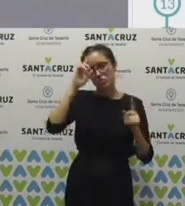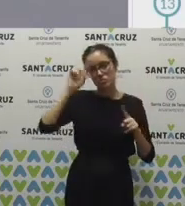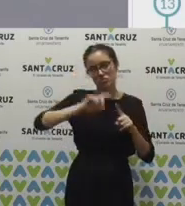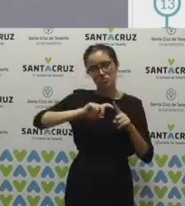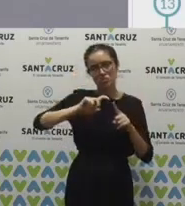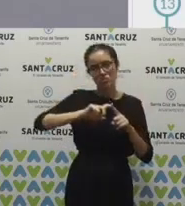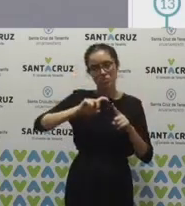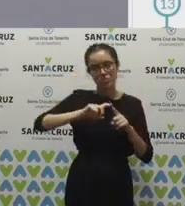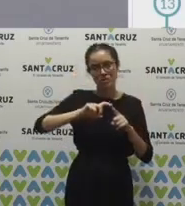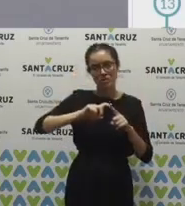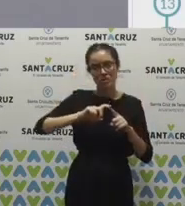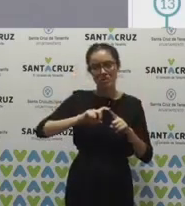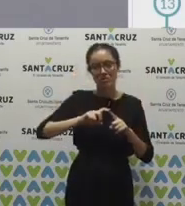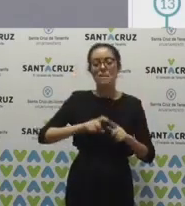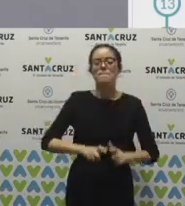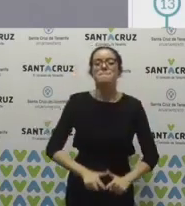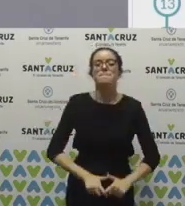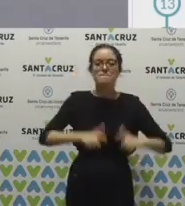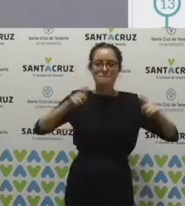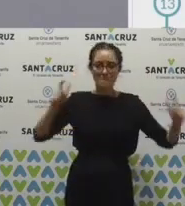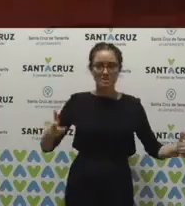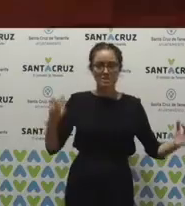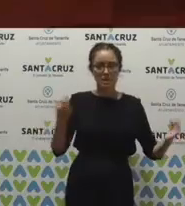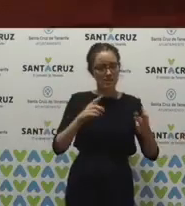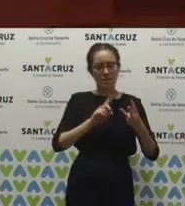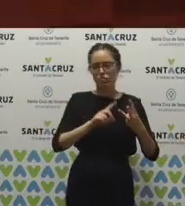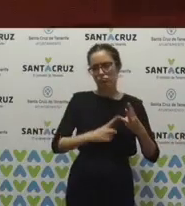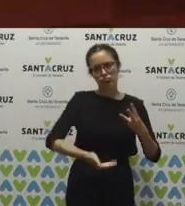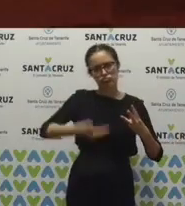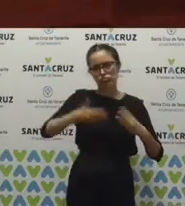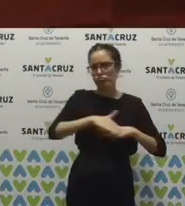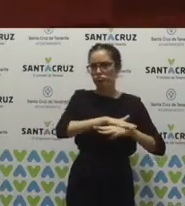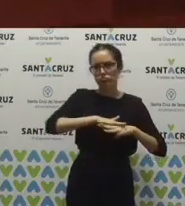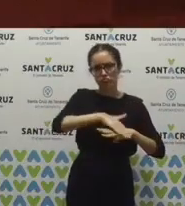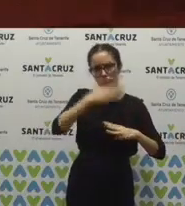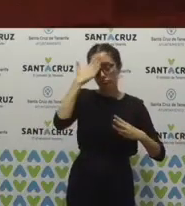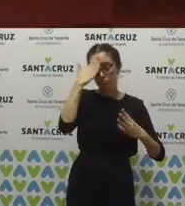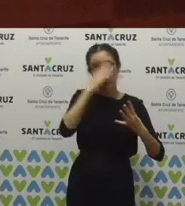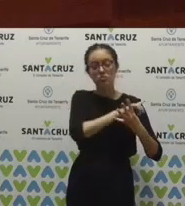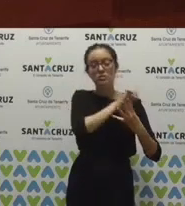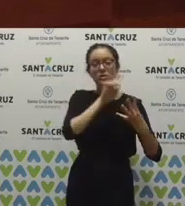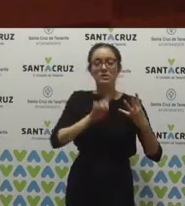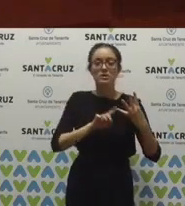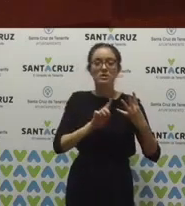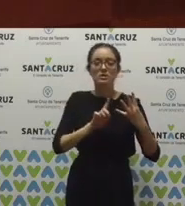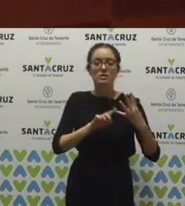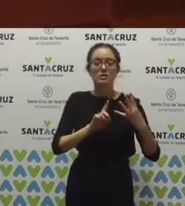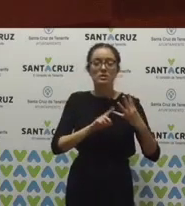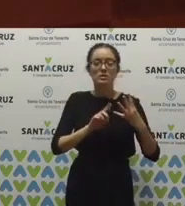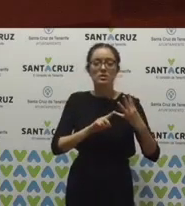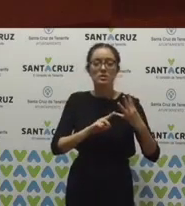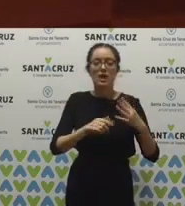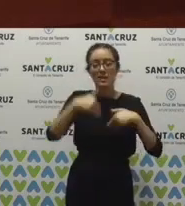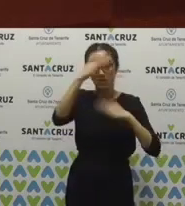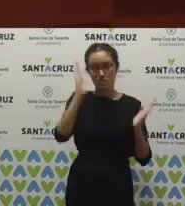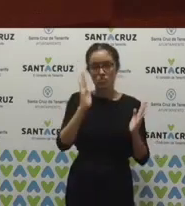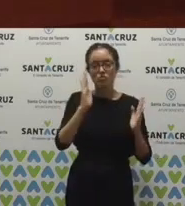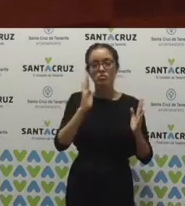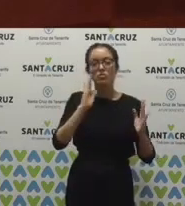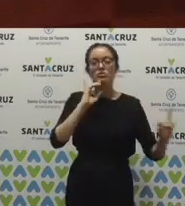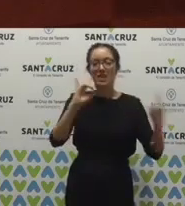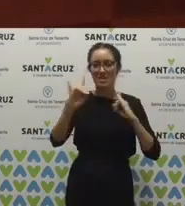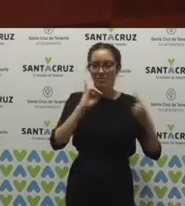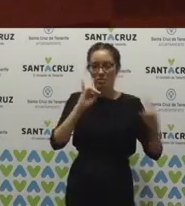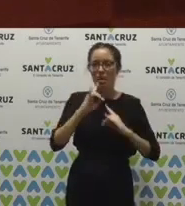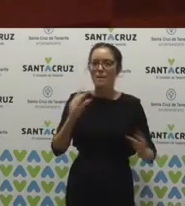la atención que ya se está dando entendemos que es un punto totalmente necesario el cuarto mejorar la atención telefónica es algo de lo que